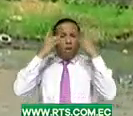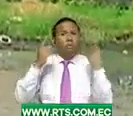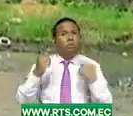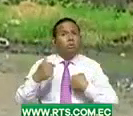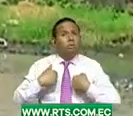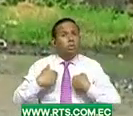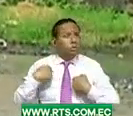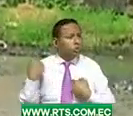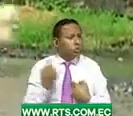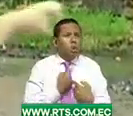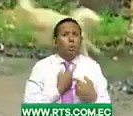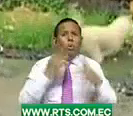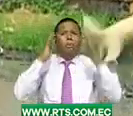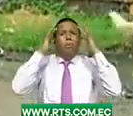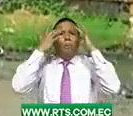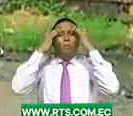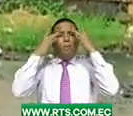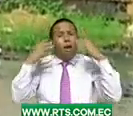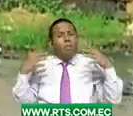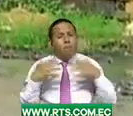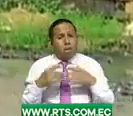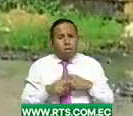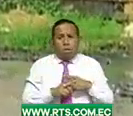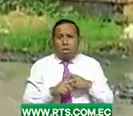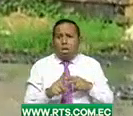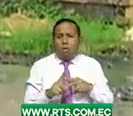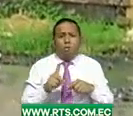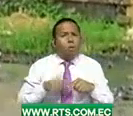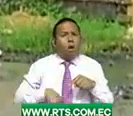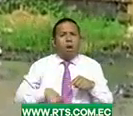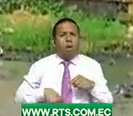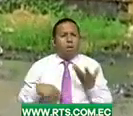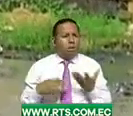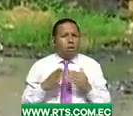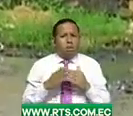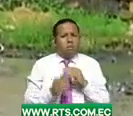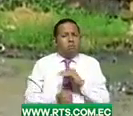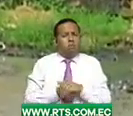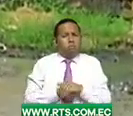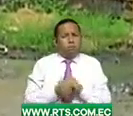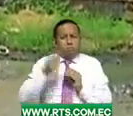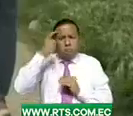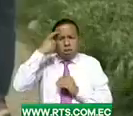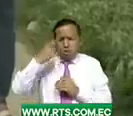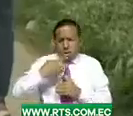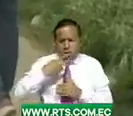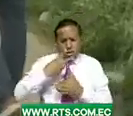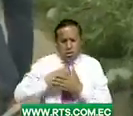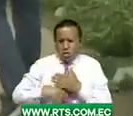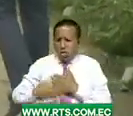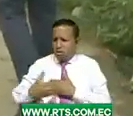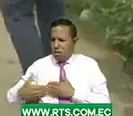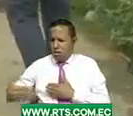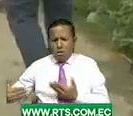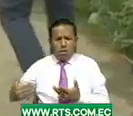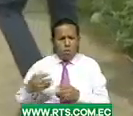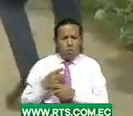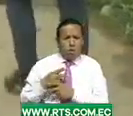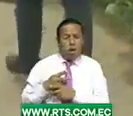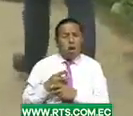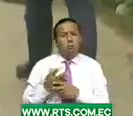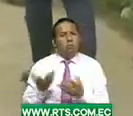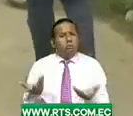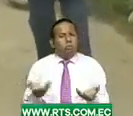se, no, ni nosotros el segundo día no pueden ni salir, porque ¿dónde pensamos que las balaceras, los niños? Los delitos se dan por